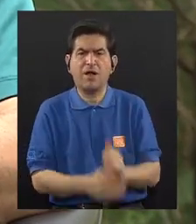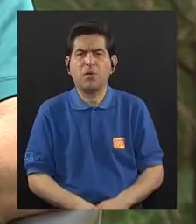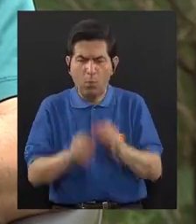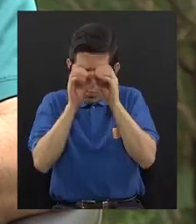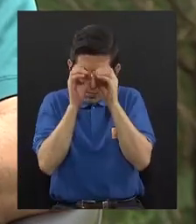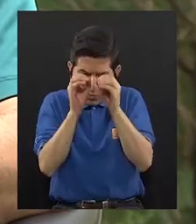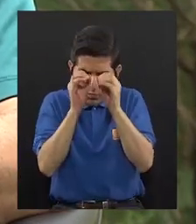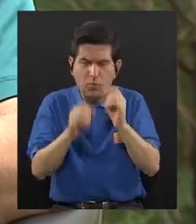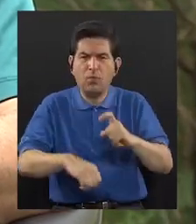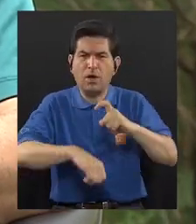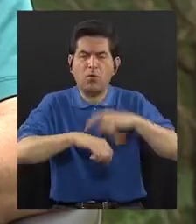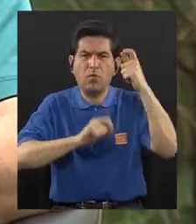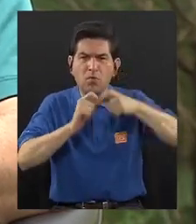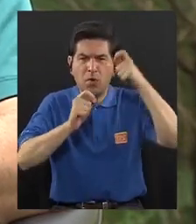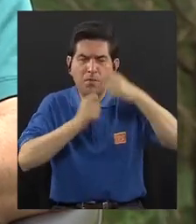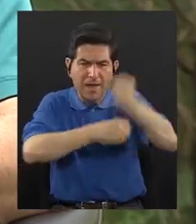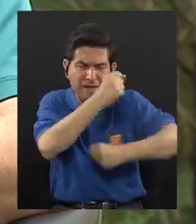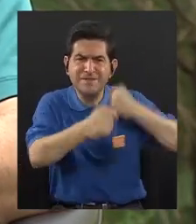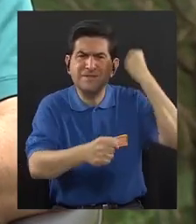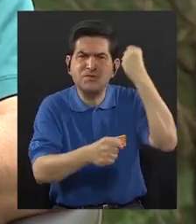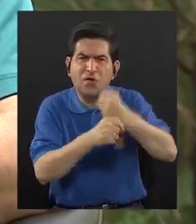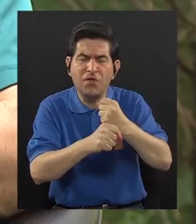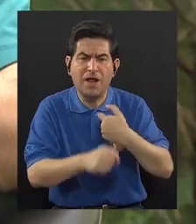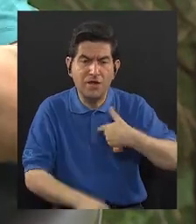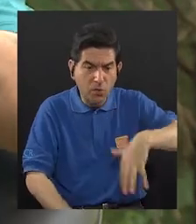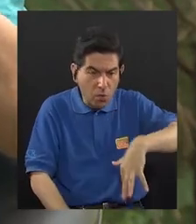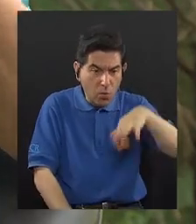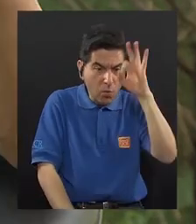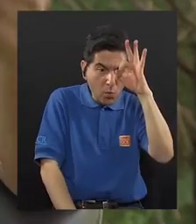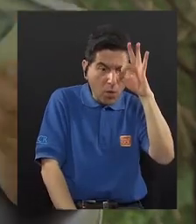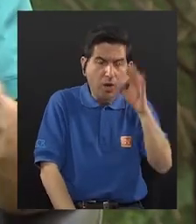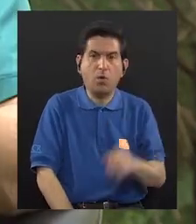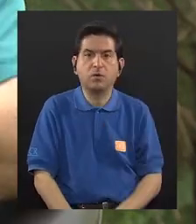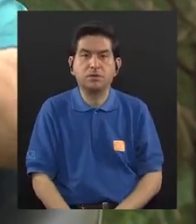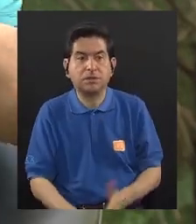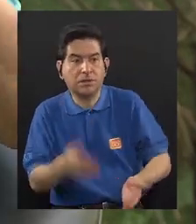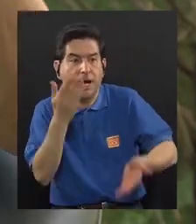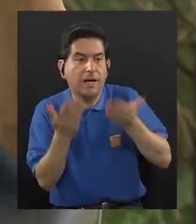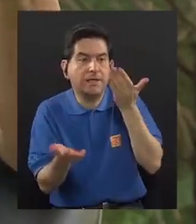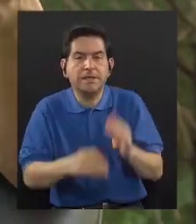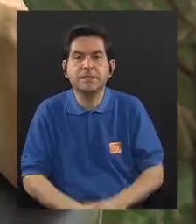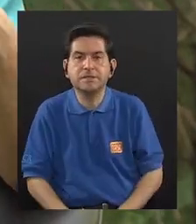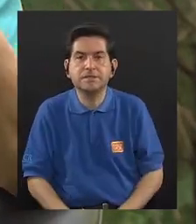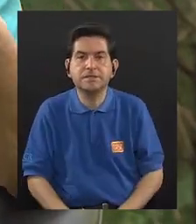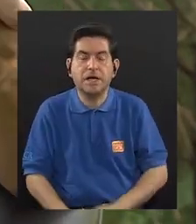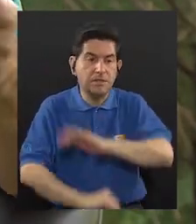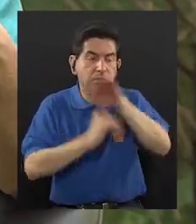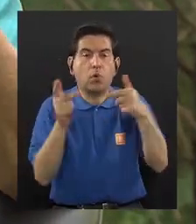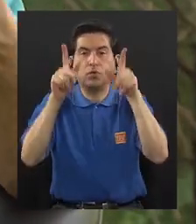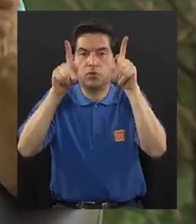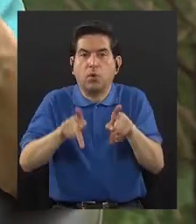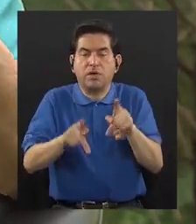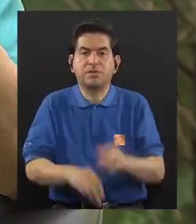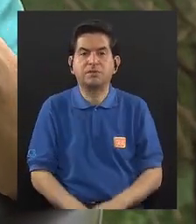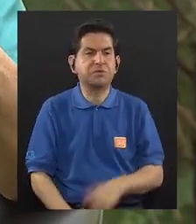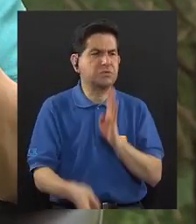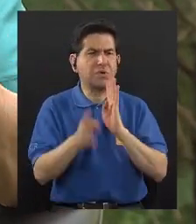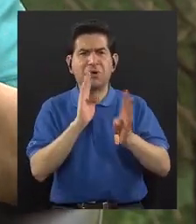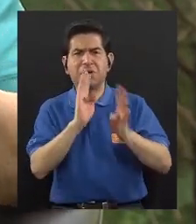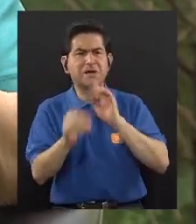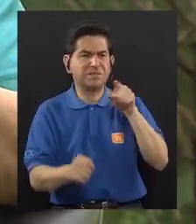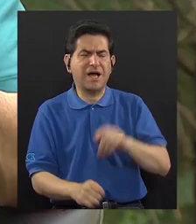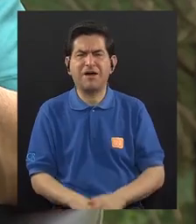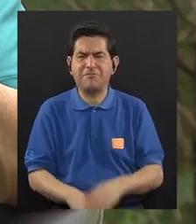microorganismos en determinadas épocas del año 1la se encuentran más o casi todo el mundo pues